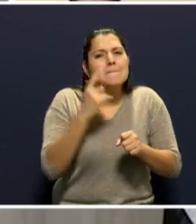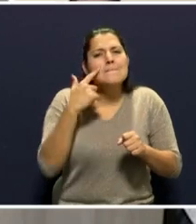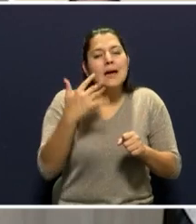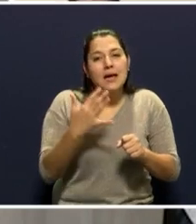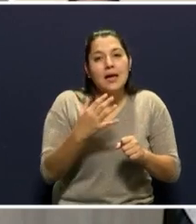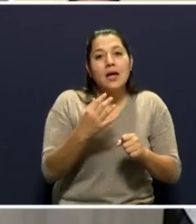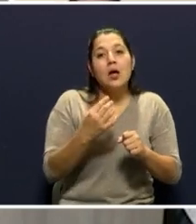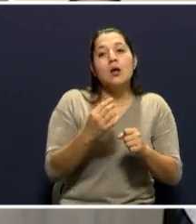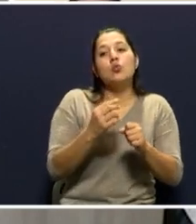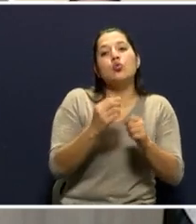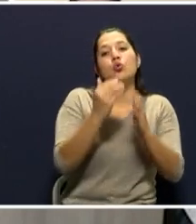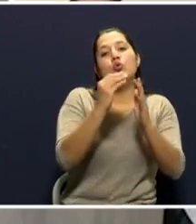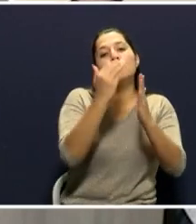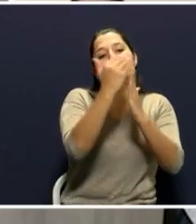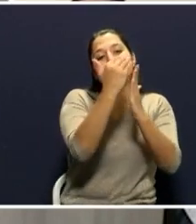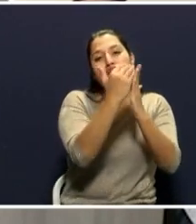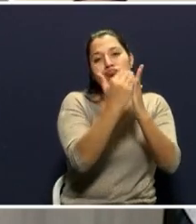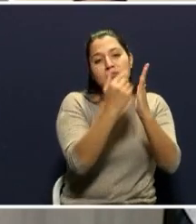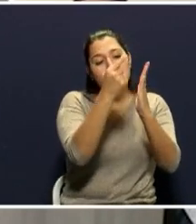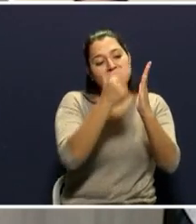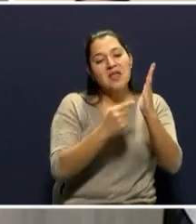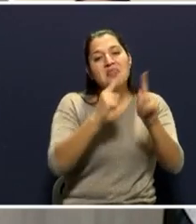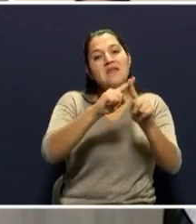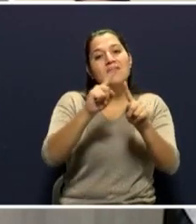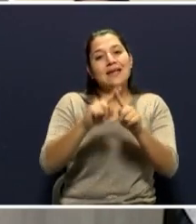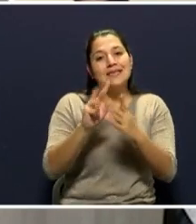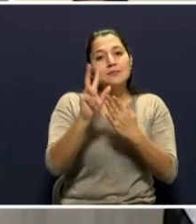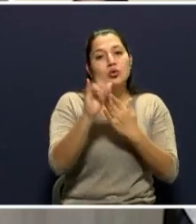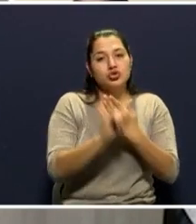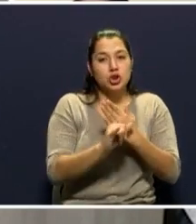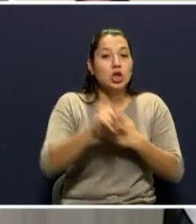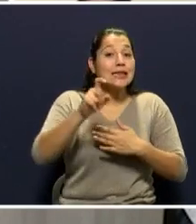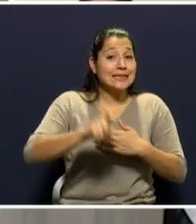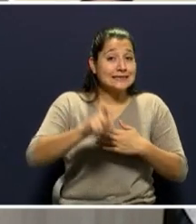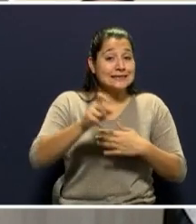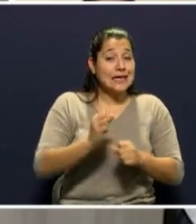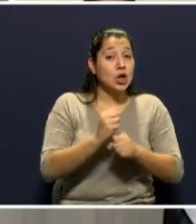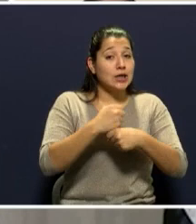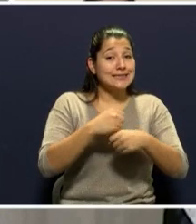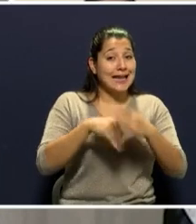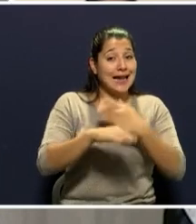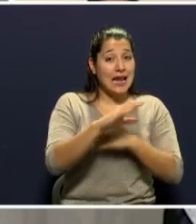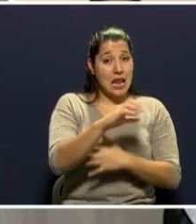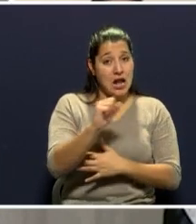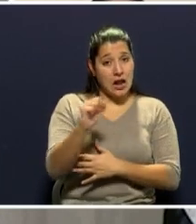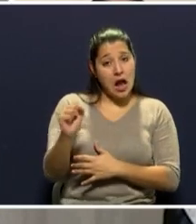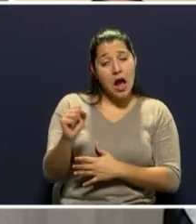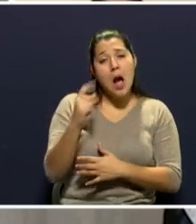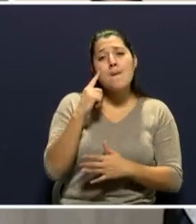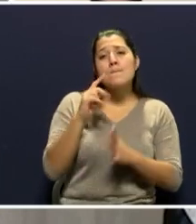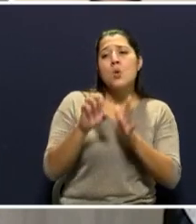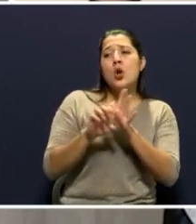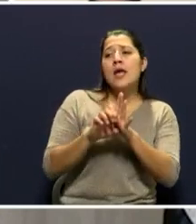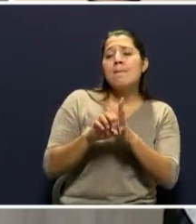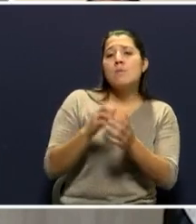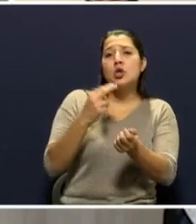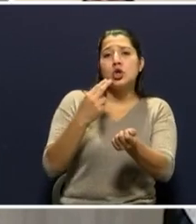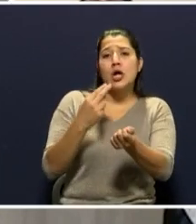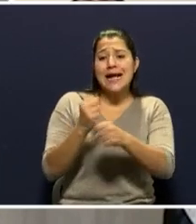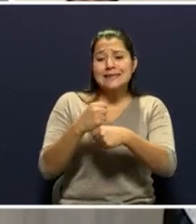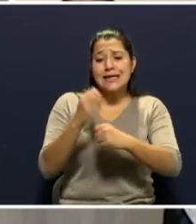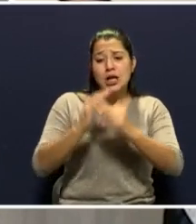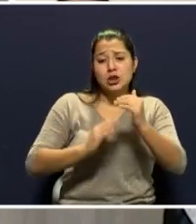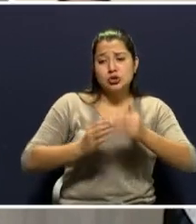de inversión que es necesario de realizar. Ahí hay una gran cantidad de hospitales, de áreas de salud,